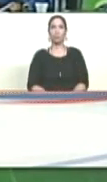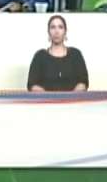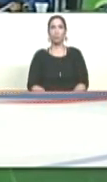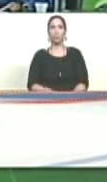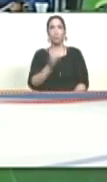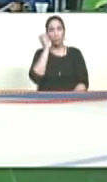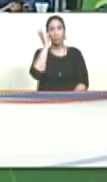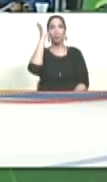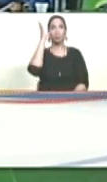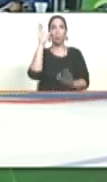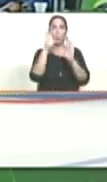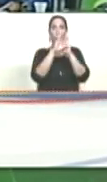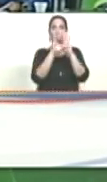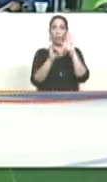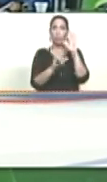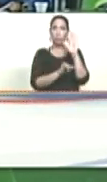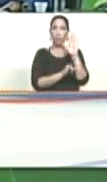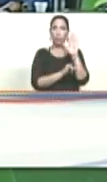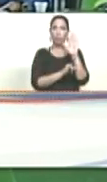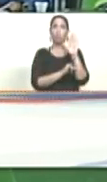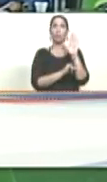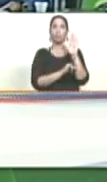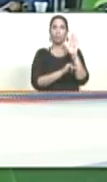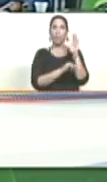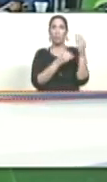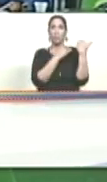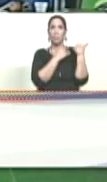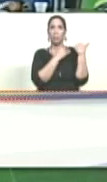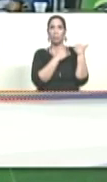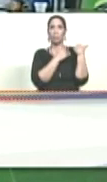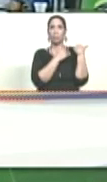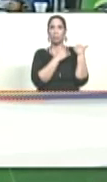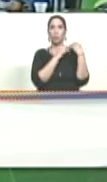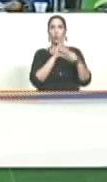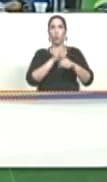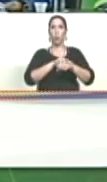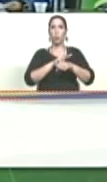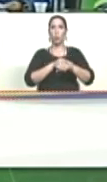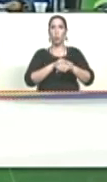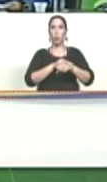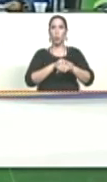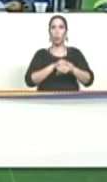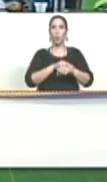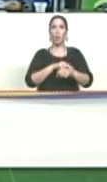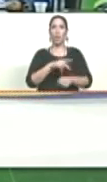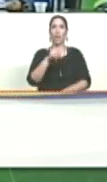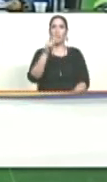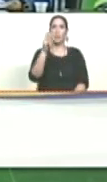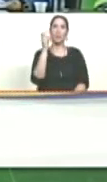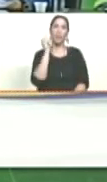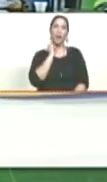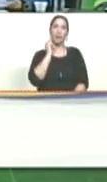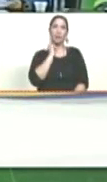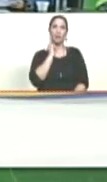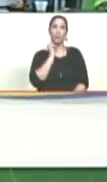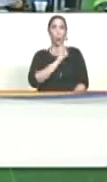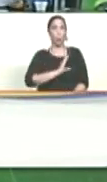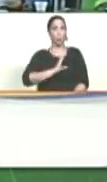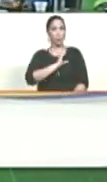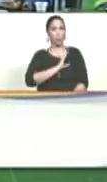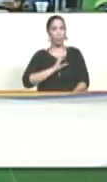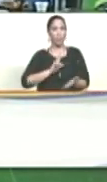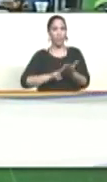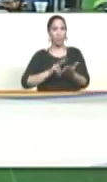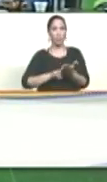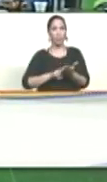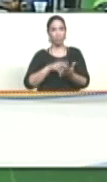creada por la constituyente y presidida por el doctor Tarek William Satt. Recuerden ustedes la Comisión de la Verdad